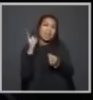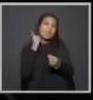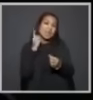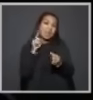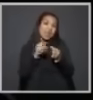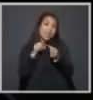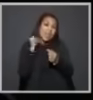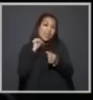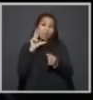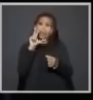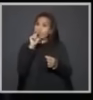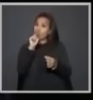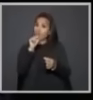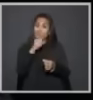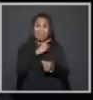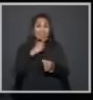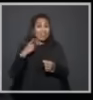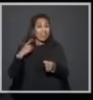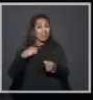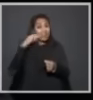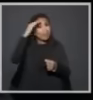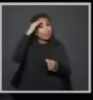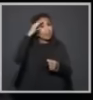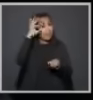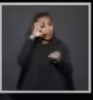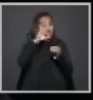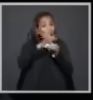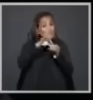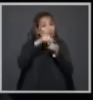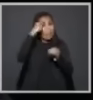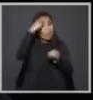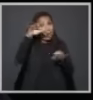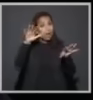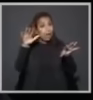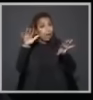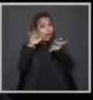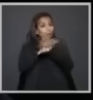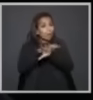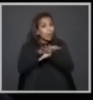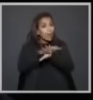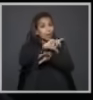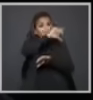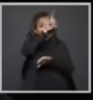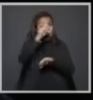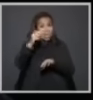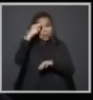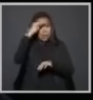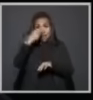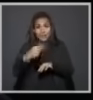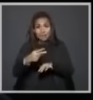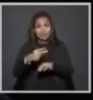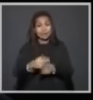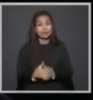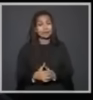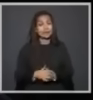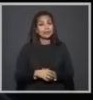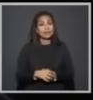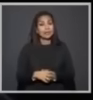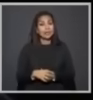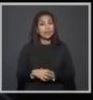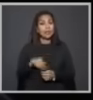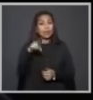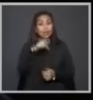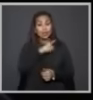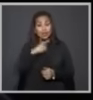una elección para transformar al país, es un programa para que las